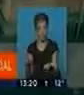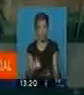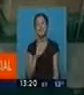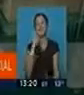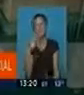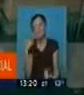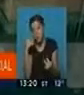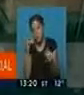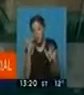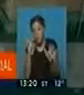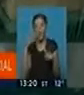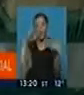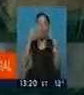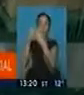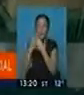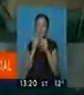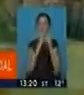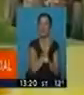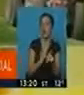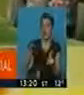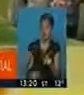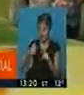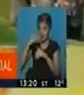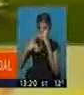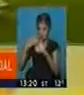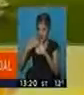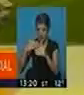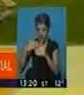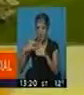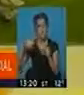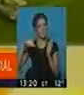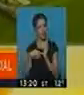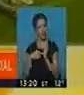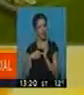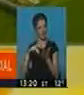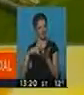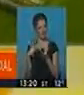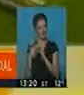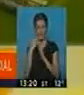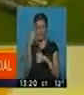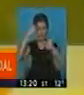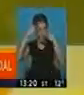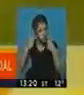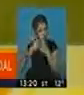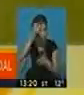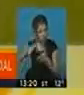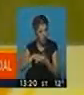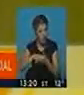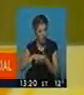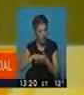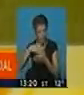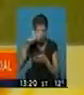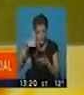hay gobiernos que logran avanzar en esto, pero eso no significa que esos acuerdos después, voy a utilizar otra vez el